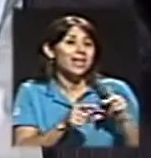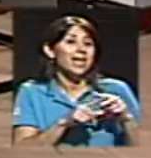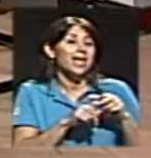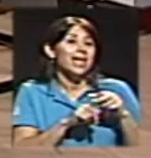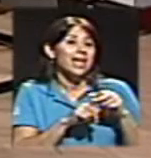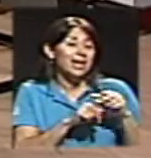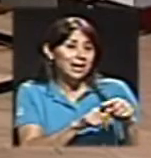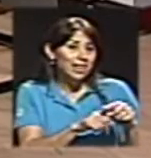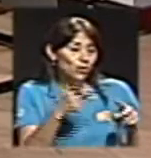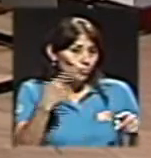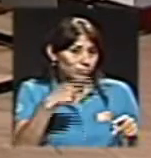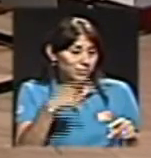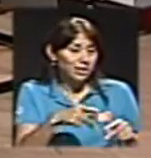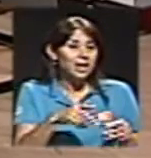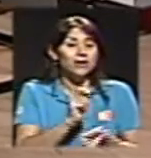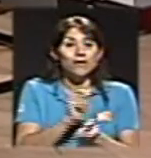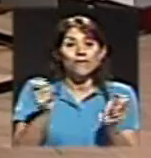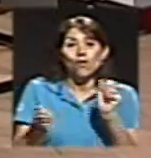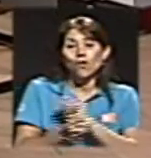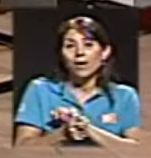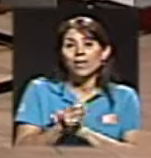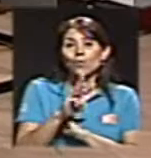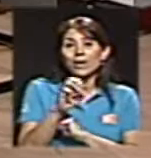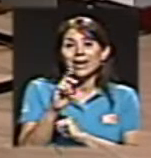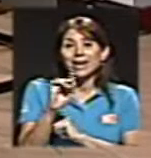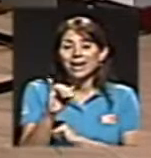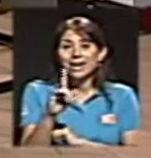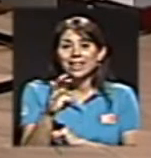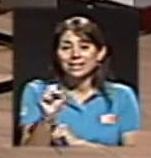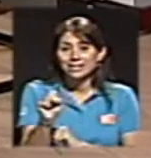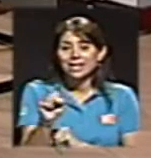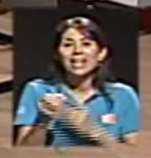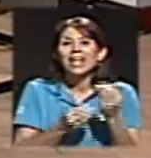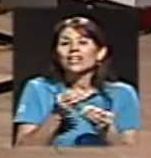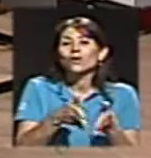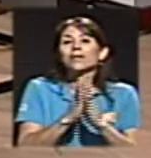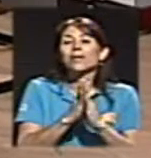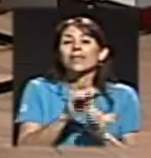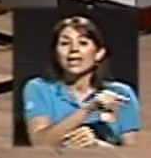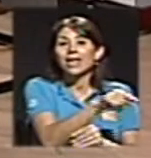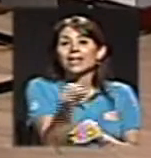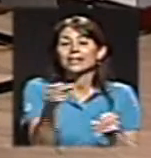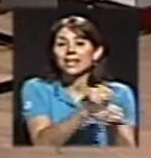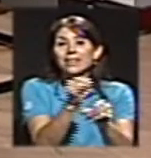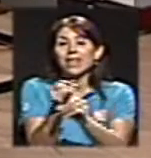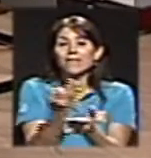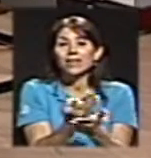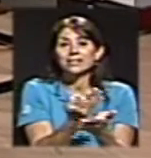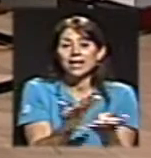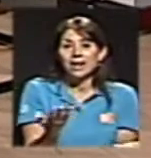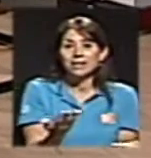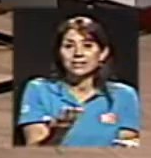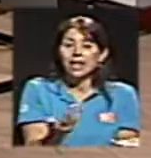le pide a las entidades financieras es que respondan a su obligación con los ahorrantes, depositantes